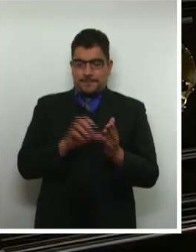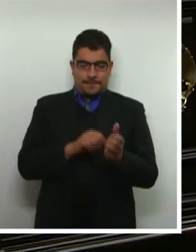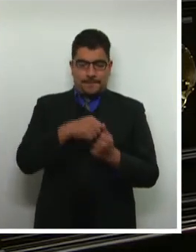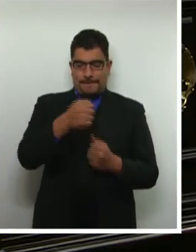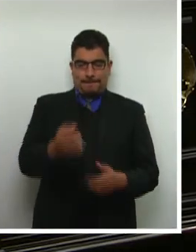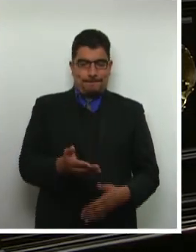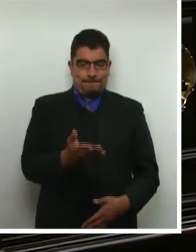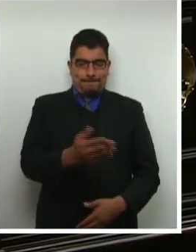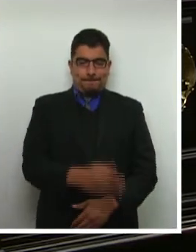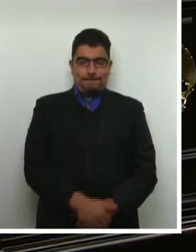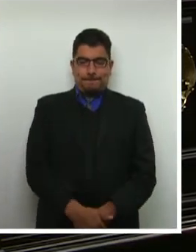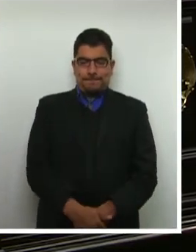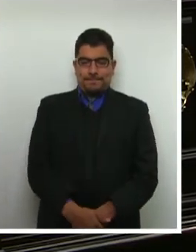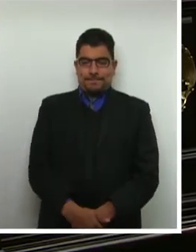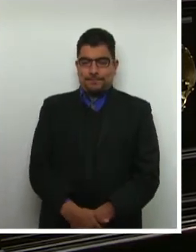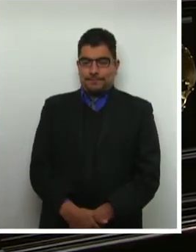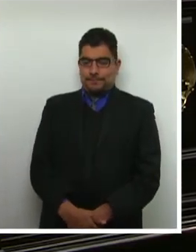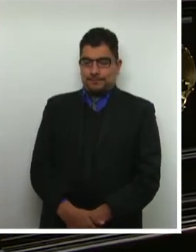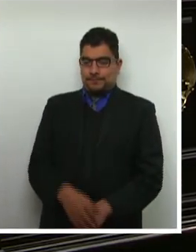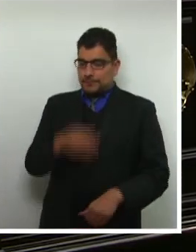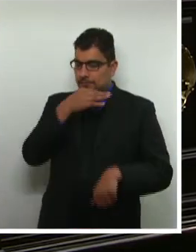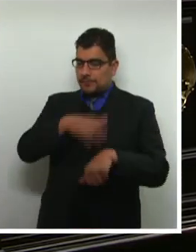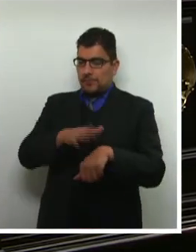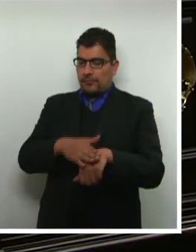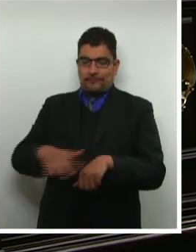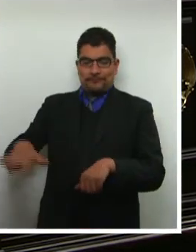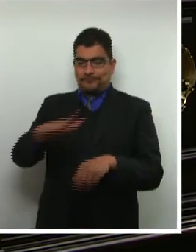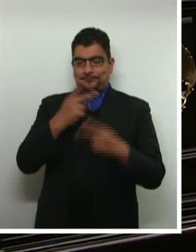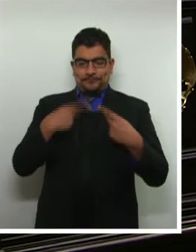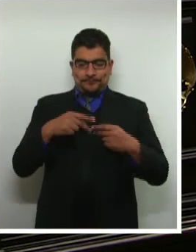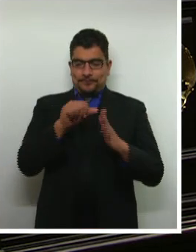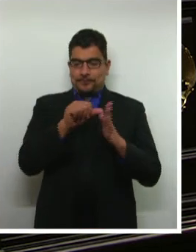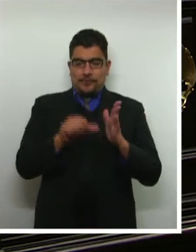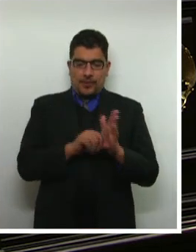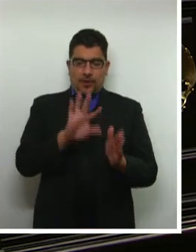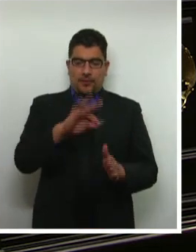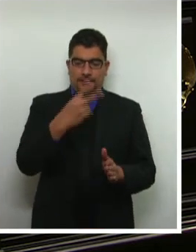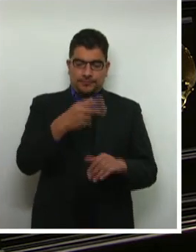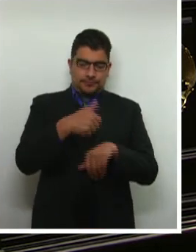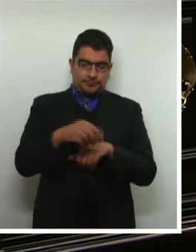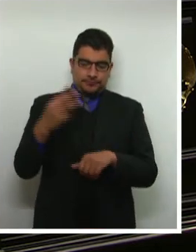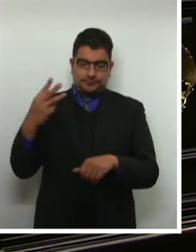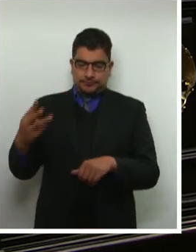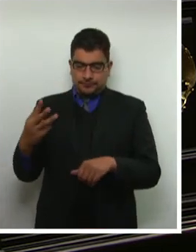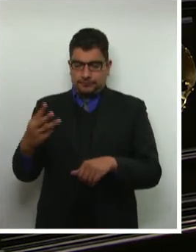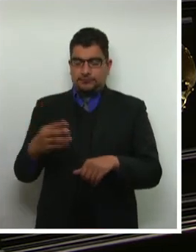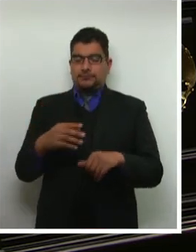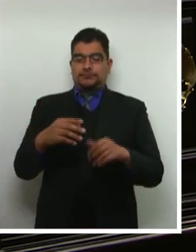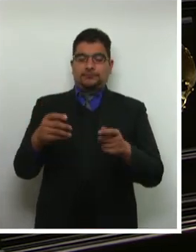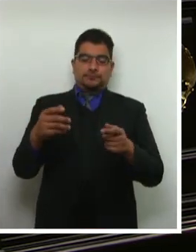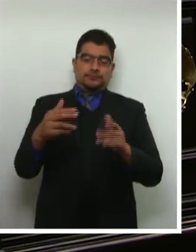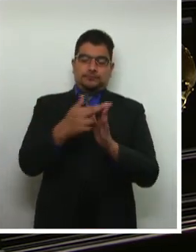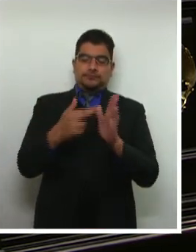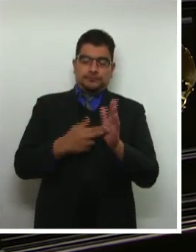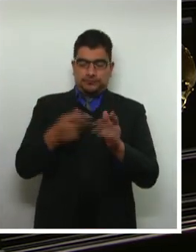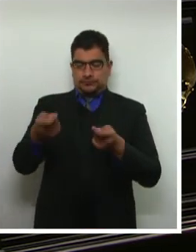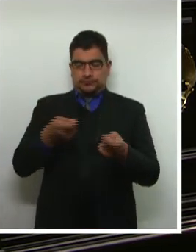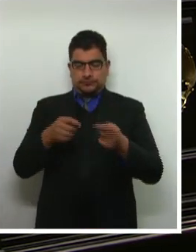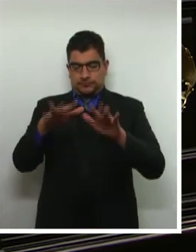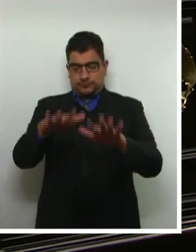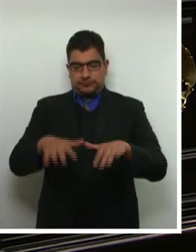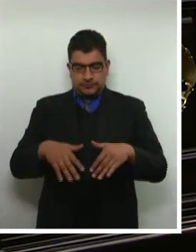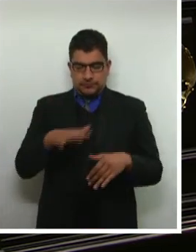dictamen. Háganse los avisos a los que se refiere el artículo 42, numeral 3 del reglamento para el